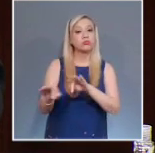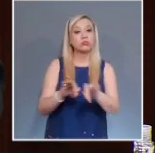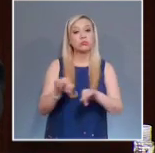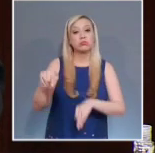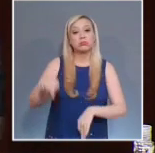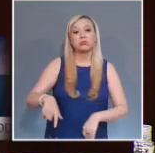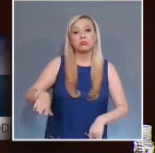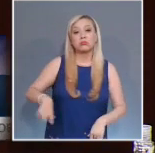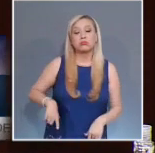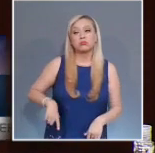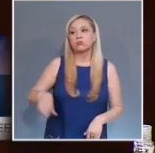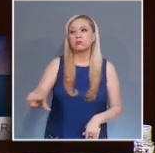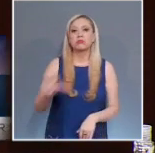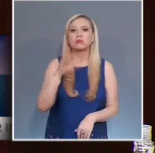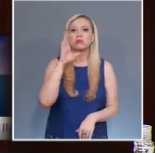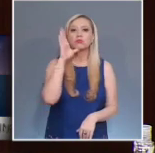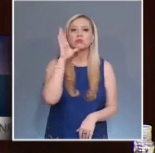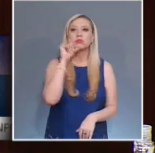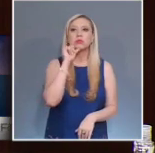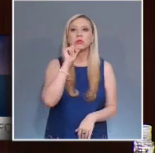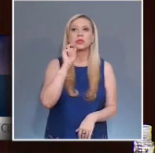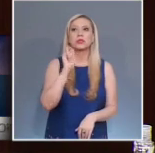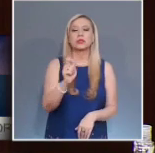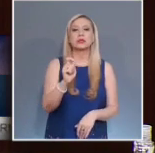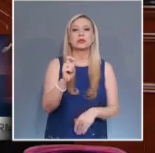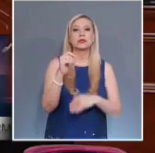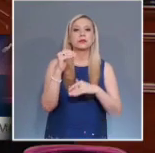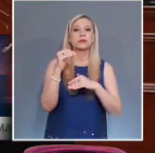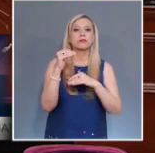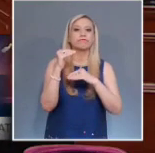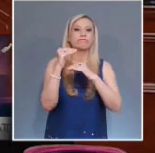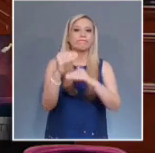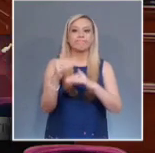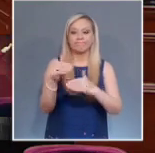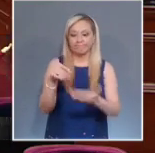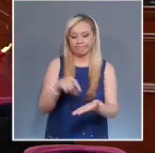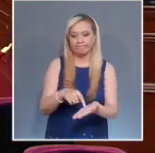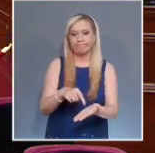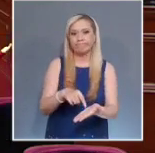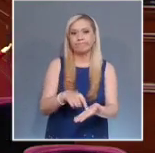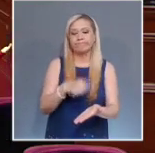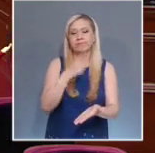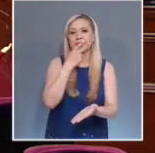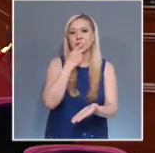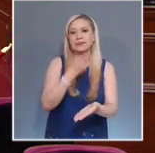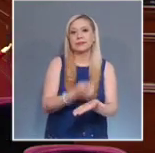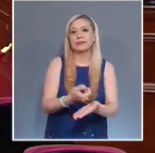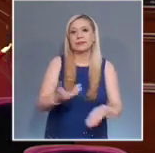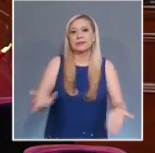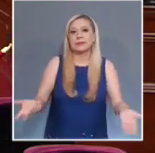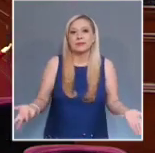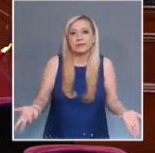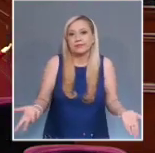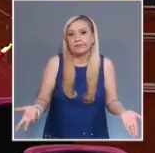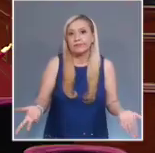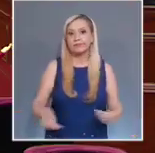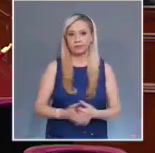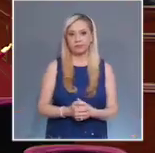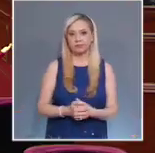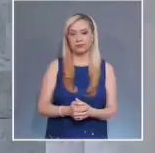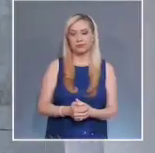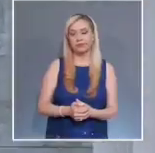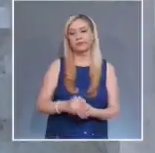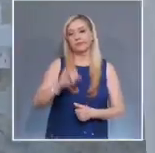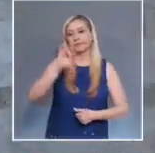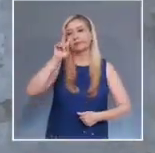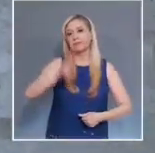podrán completar el plazo para el cual fueron nombrados. Por lo anterior, fueron declarados inconstitucionales las porciones normativas